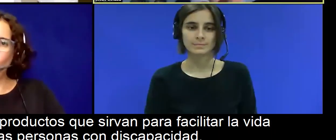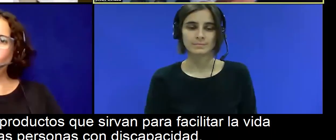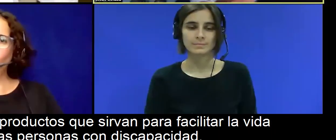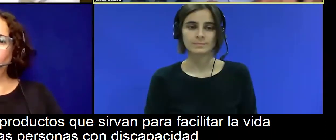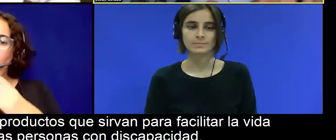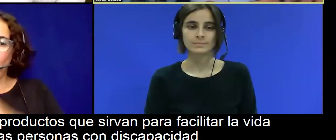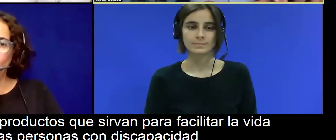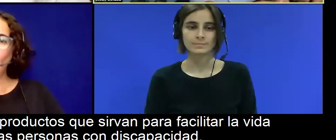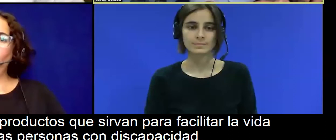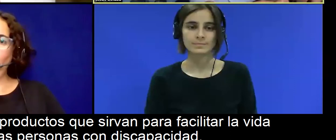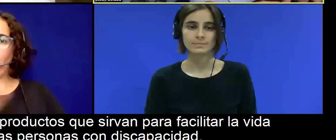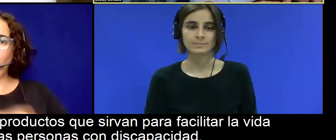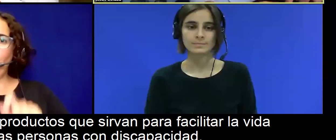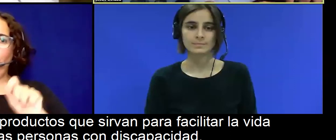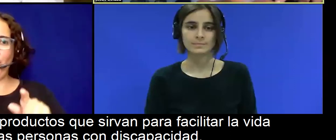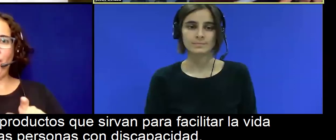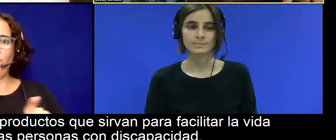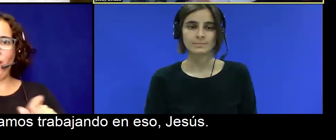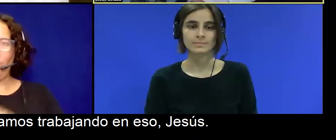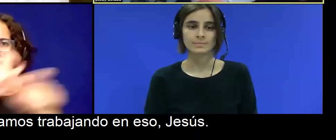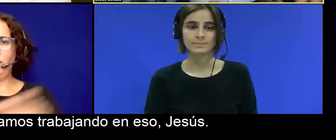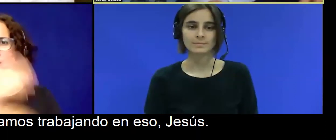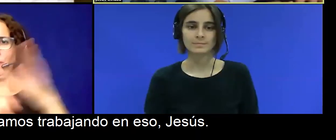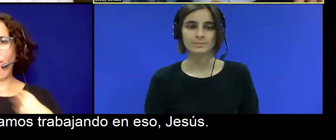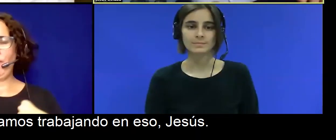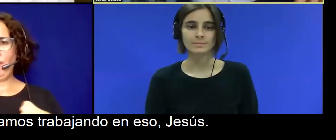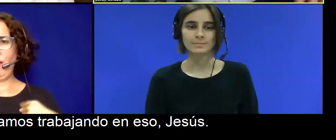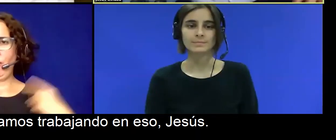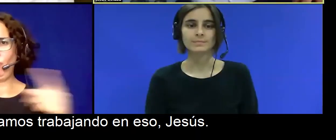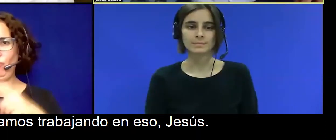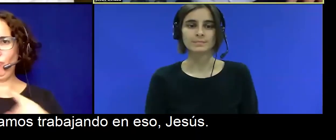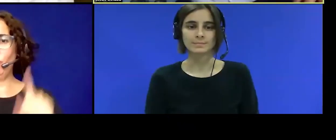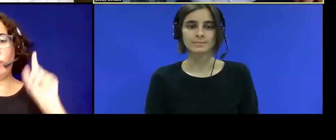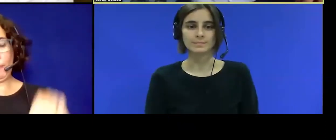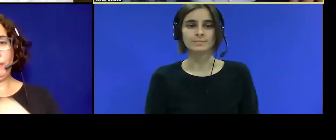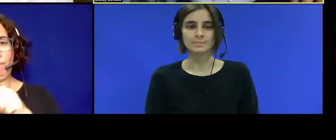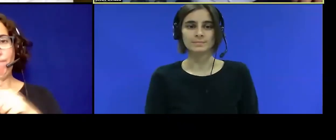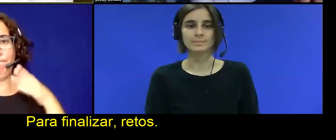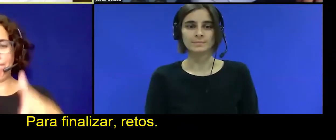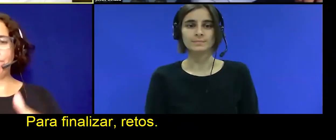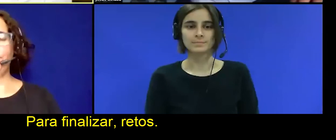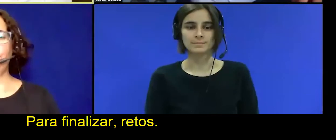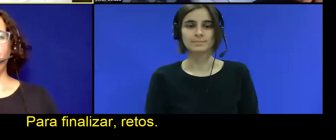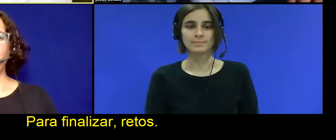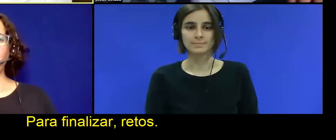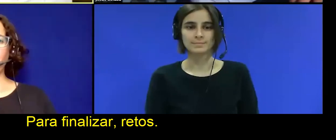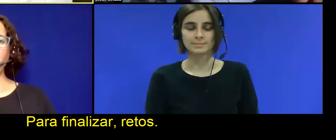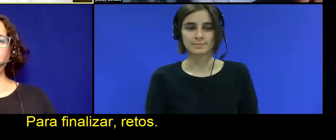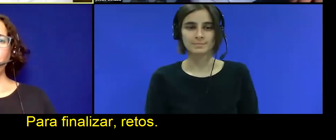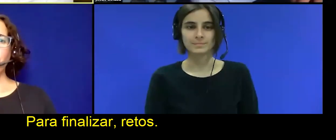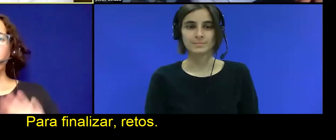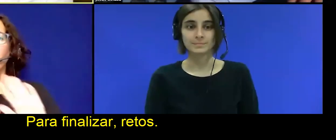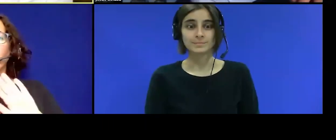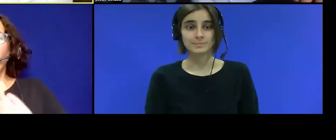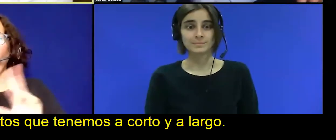para facilitar la vida a las personas con discapacidad. Ahí estamos también trabajando en eso, Jesús. Genial. Oye, para finalizar,